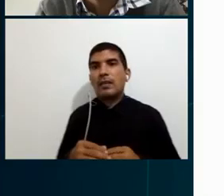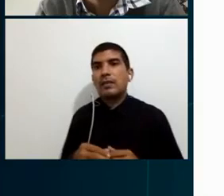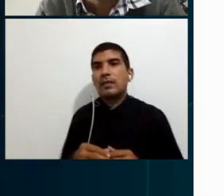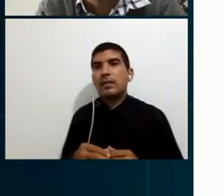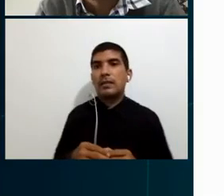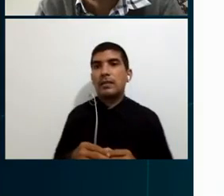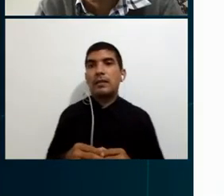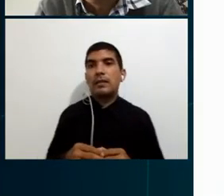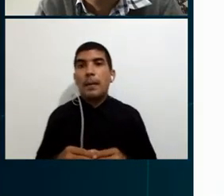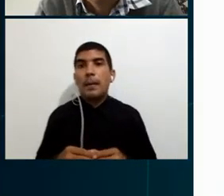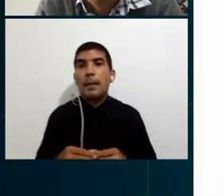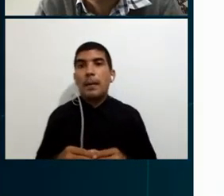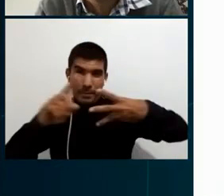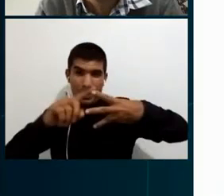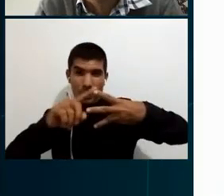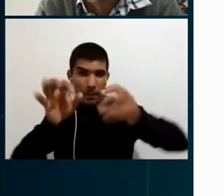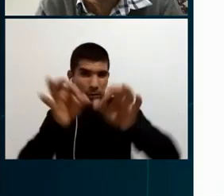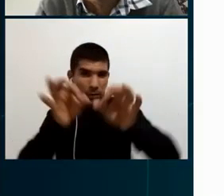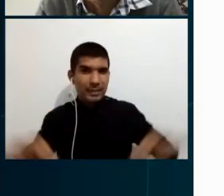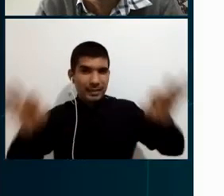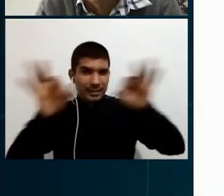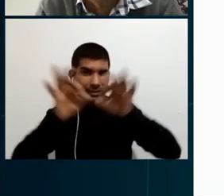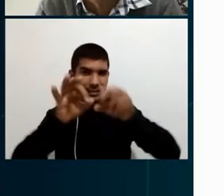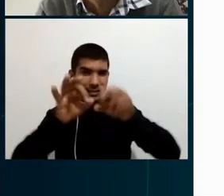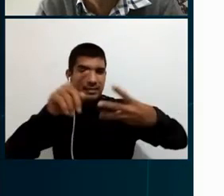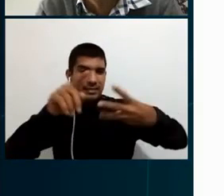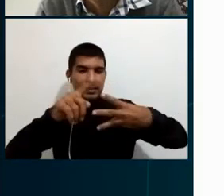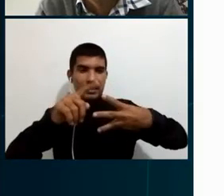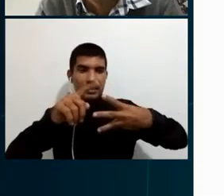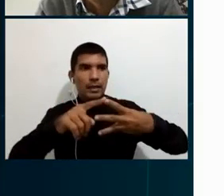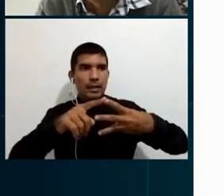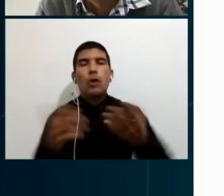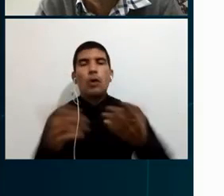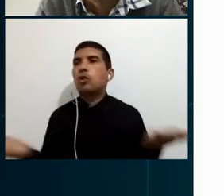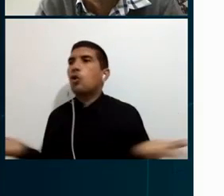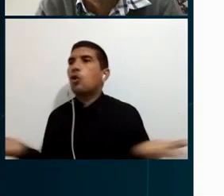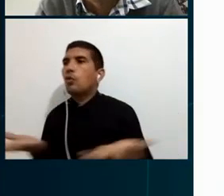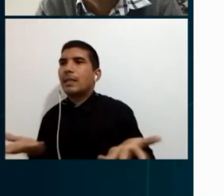está en su sector, en su negocio,